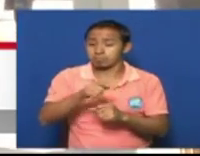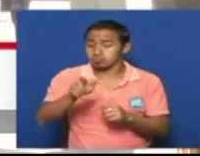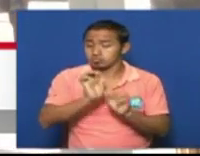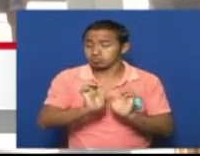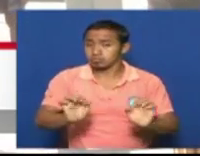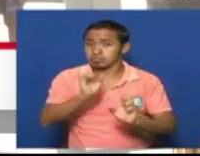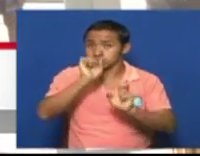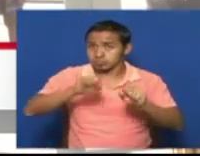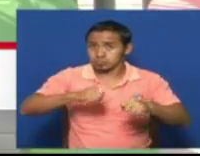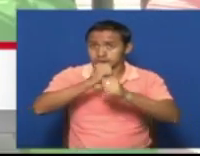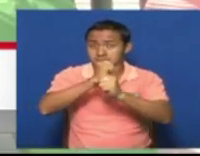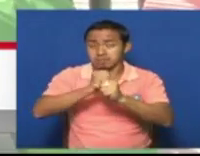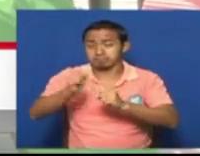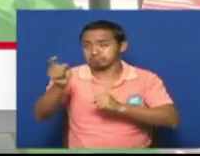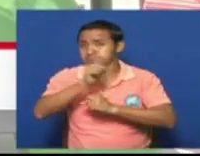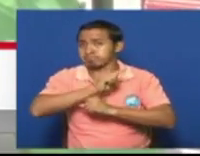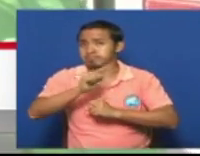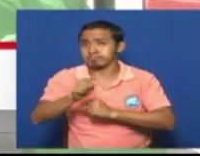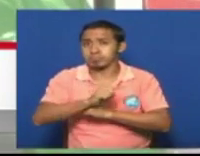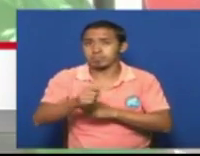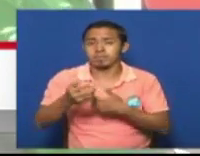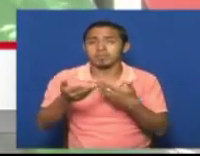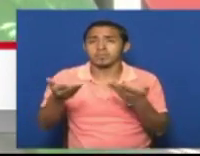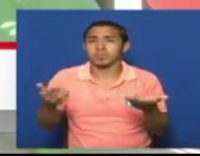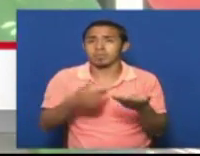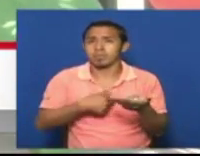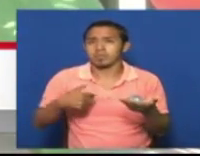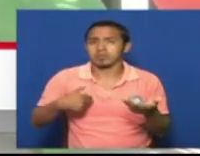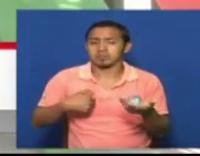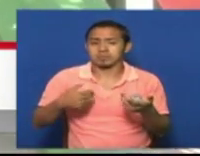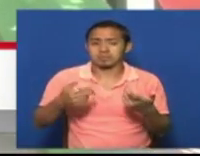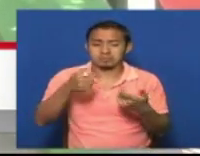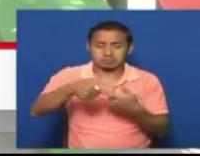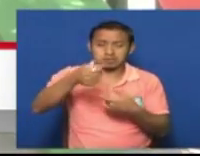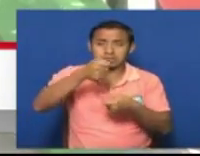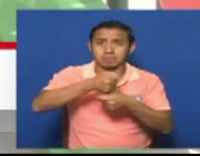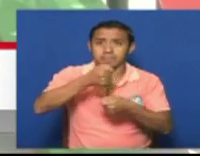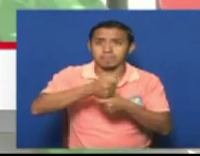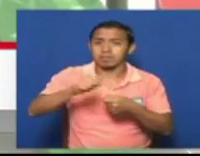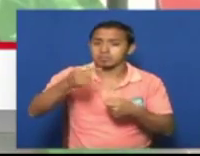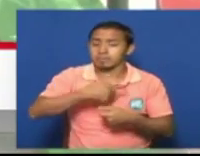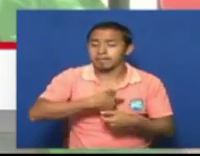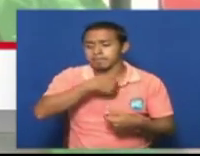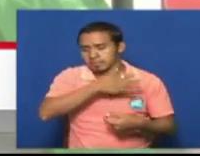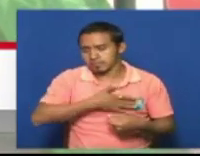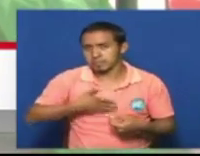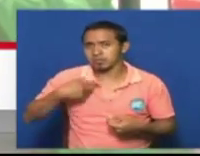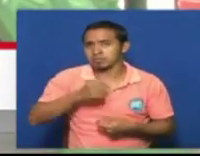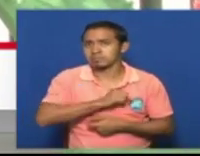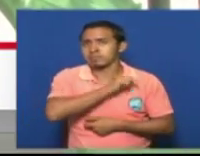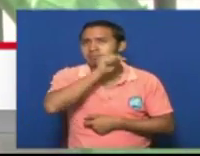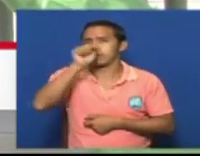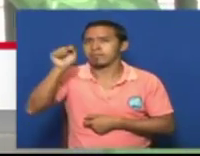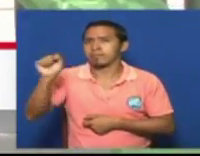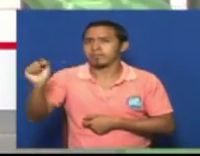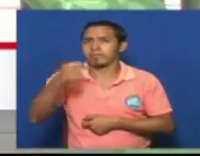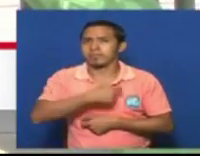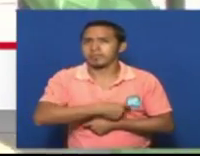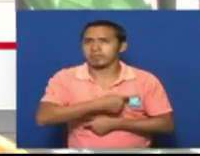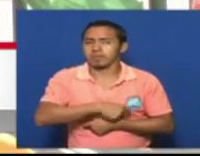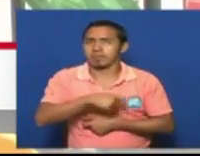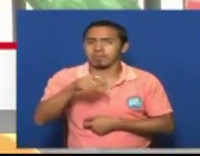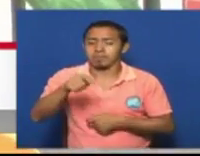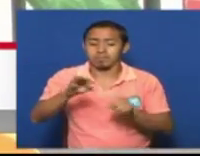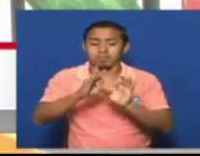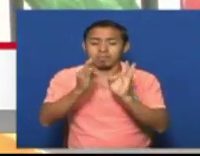niños y las niñas para que no estén en el mundo del trabajo sino en la escuela el espacio de los niños debe de ser la escuela